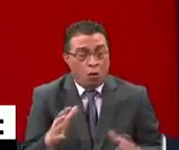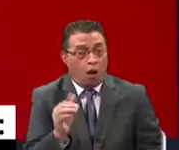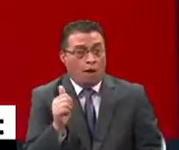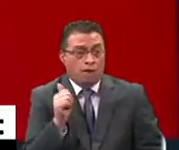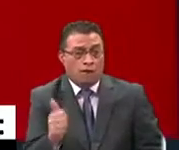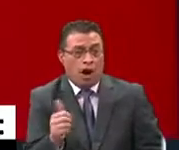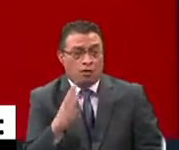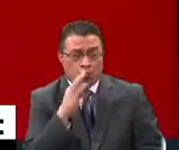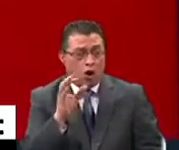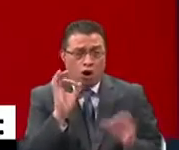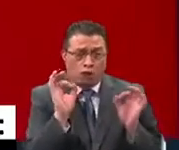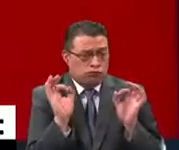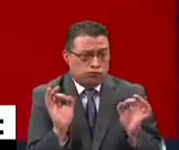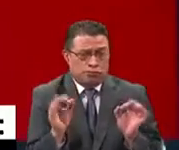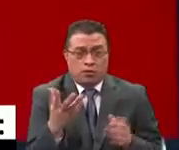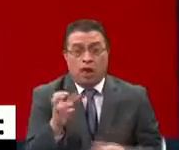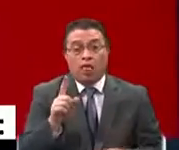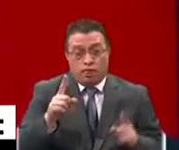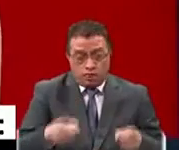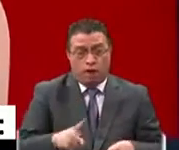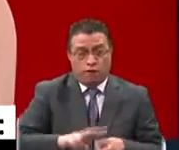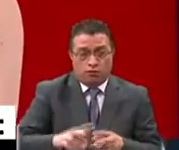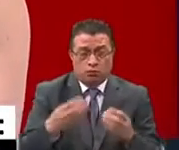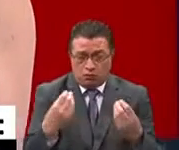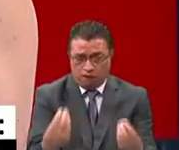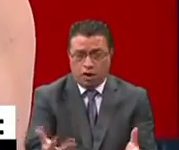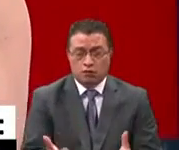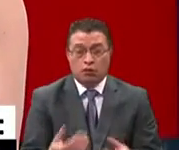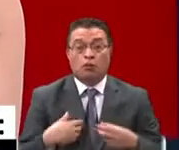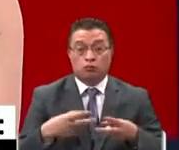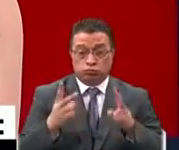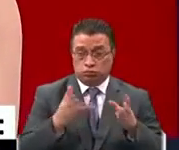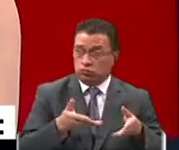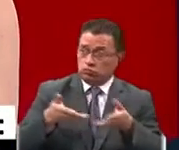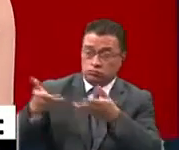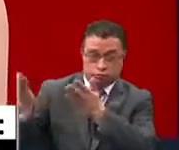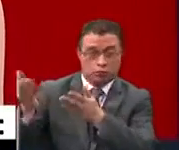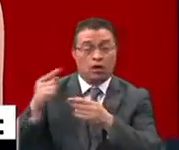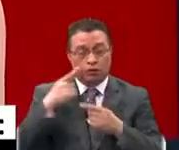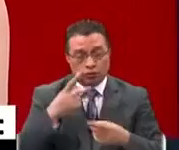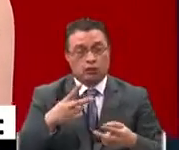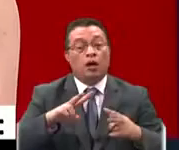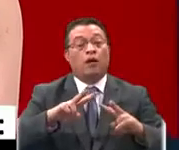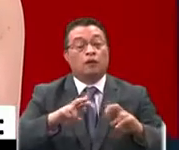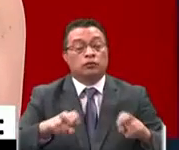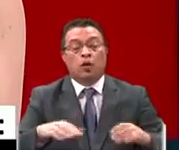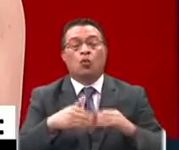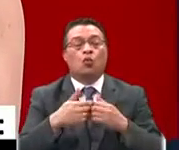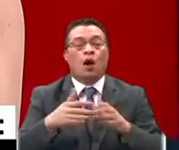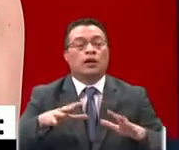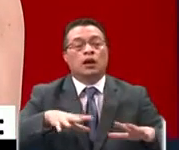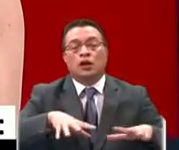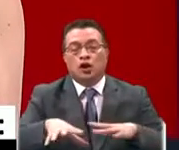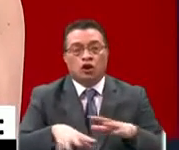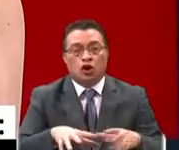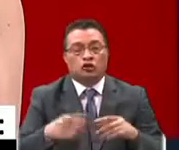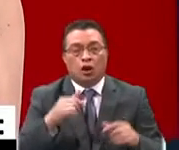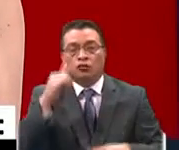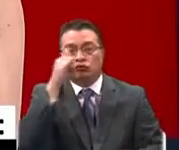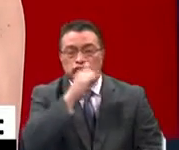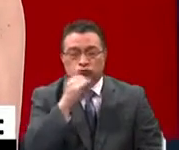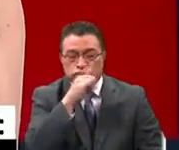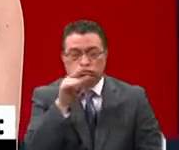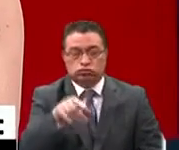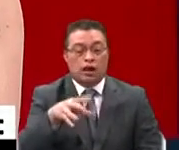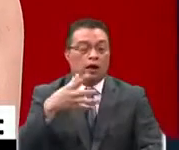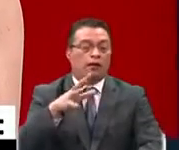atinado, apropiado, que es lo que corresponde, para poder abordar cualquier caso de corrupción